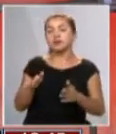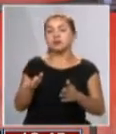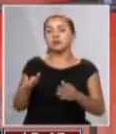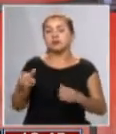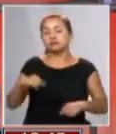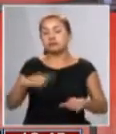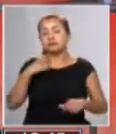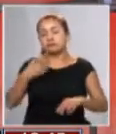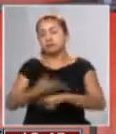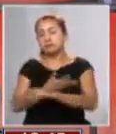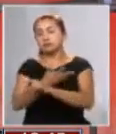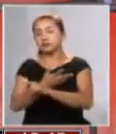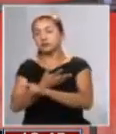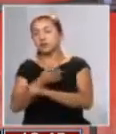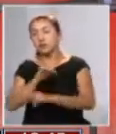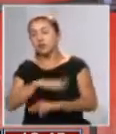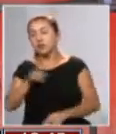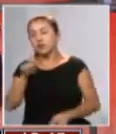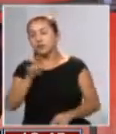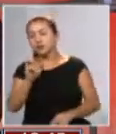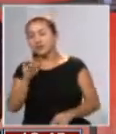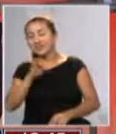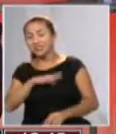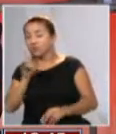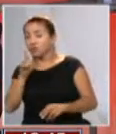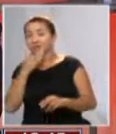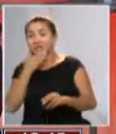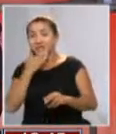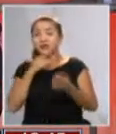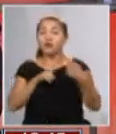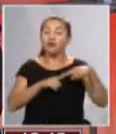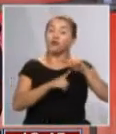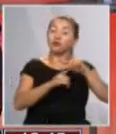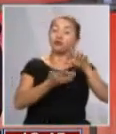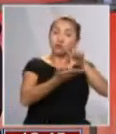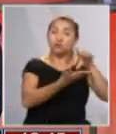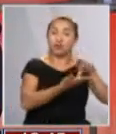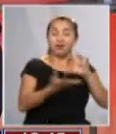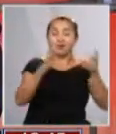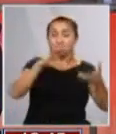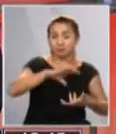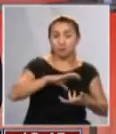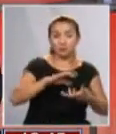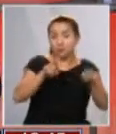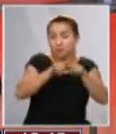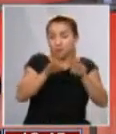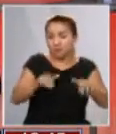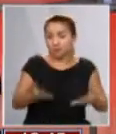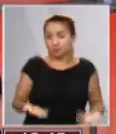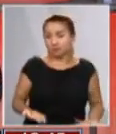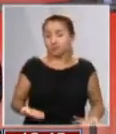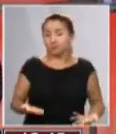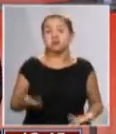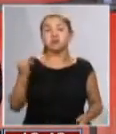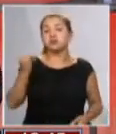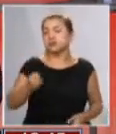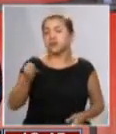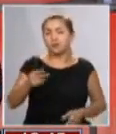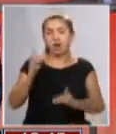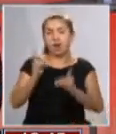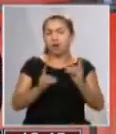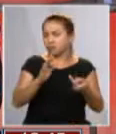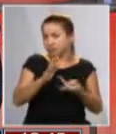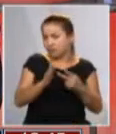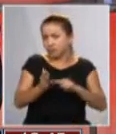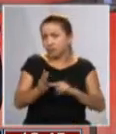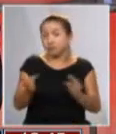Impuestos Internos en Chile, sino que también han sucedido en otras partes del mundo. Entonces, existe siempre algunas dificultades